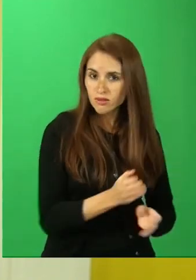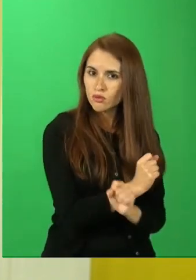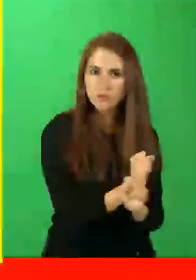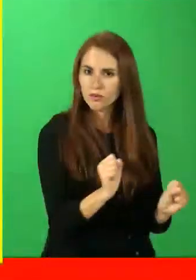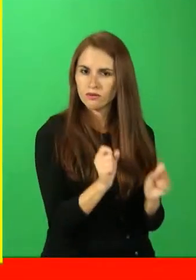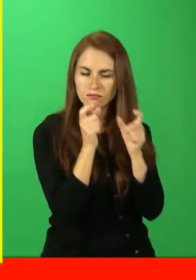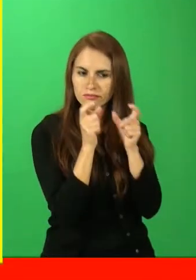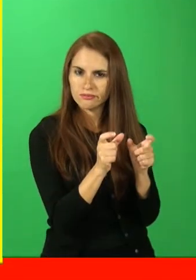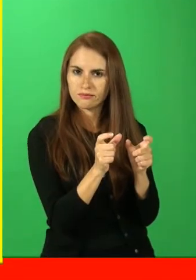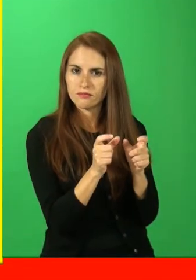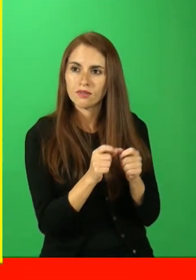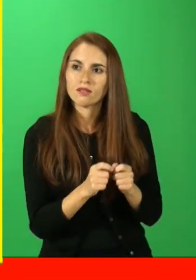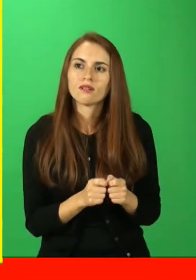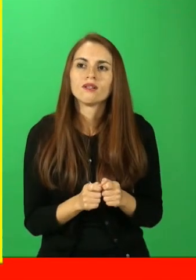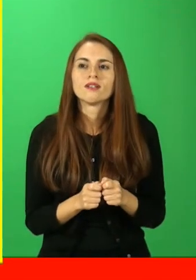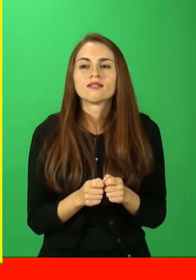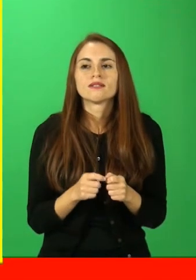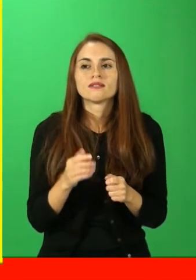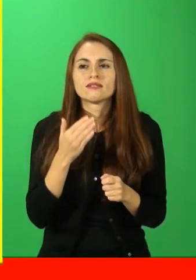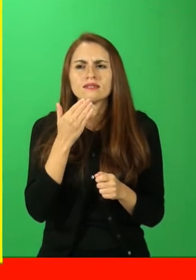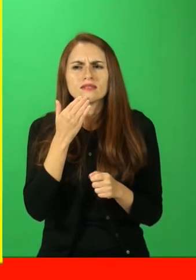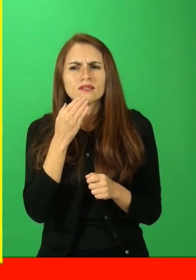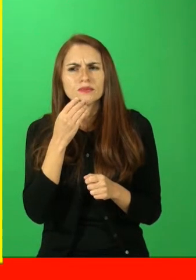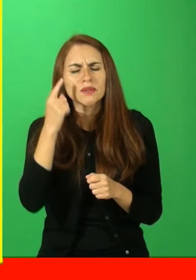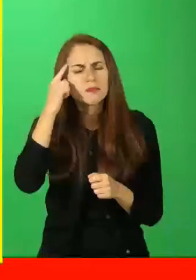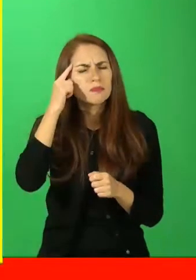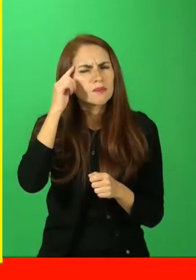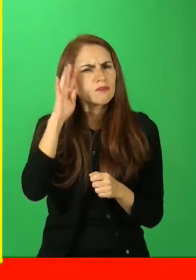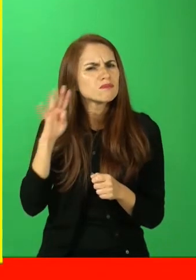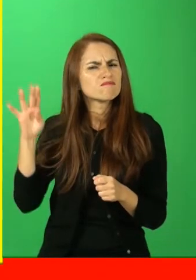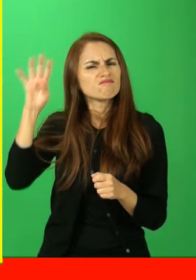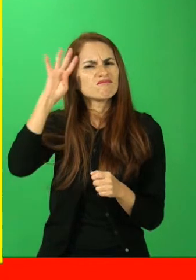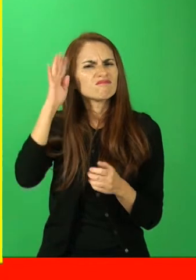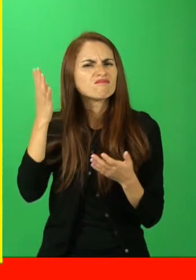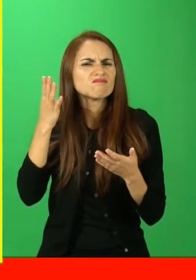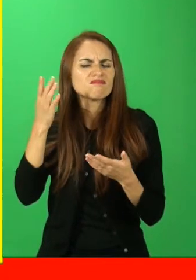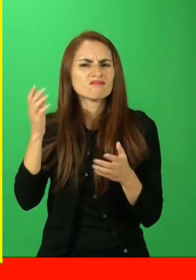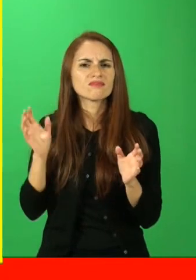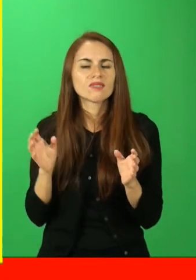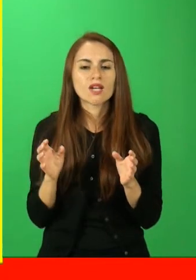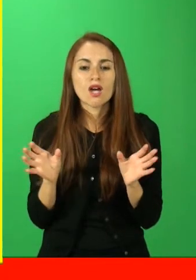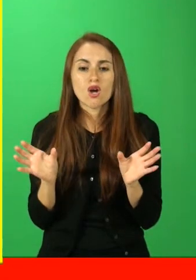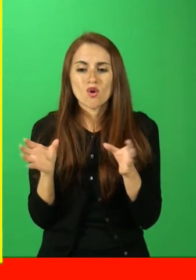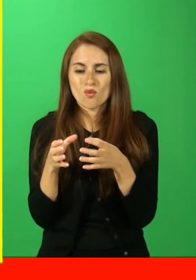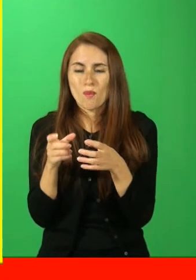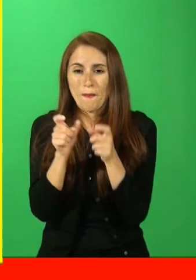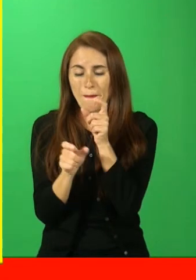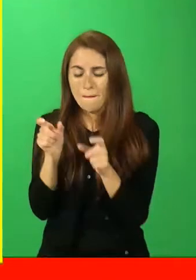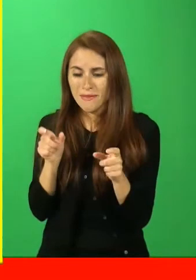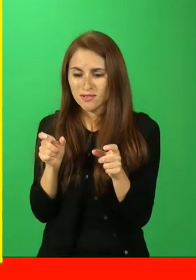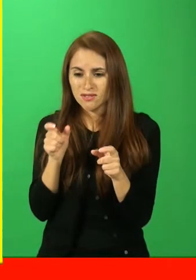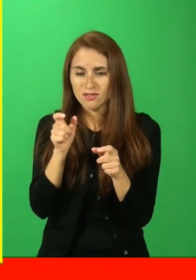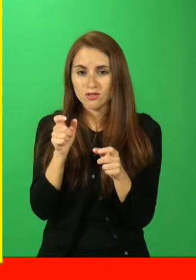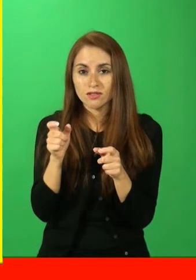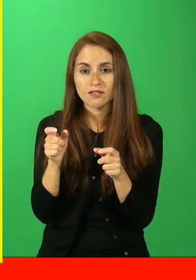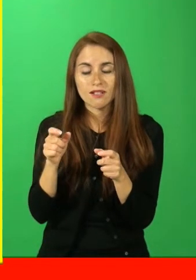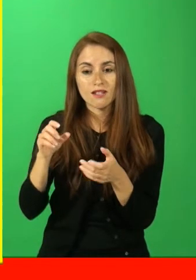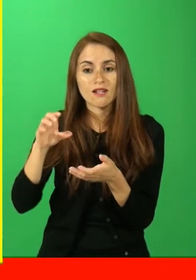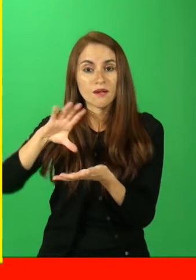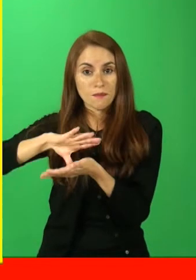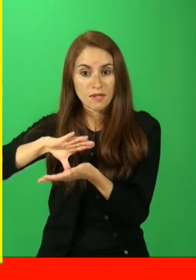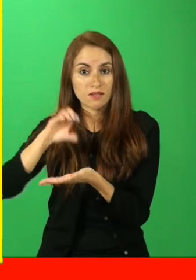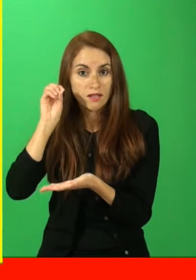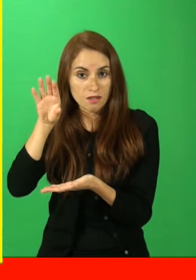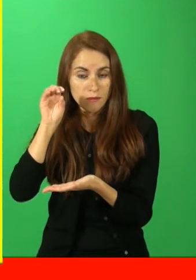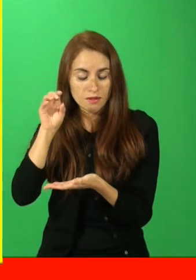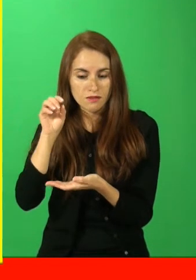Defendía una idea interesante, pangermanismo o la Gran Alemania. En términos simples, agrupar a todos aquellos habitantes que pertenecían